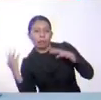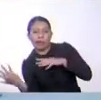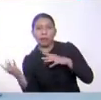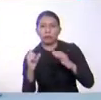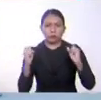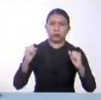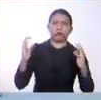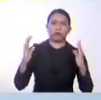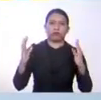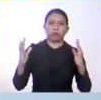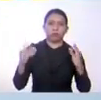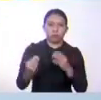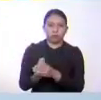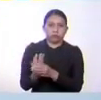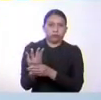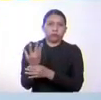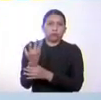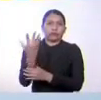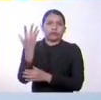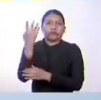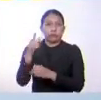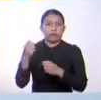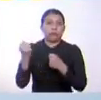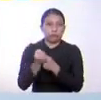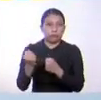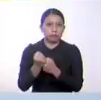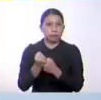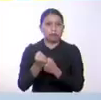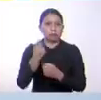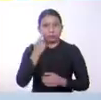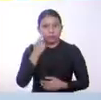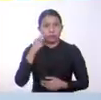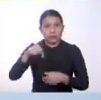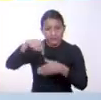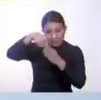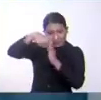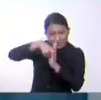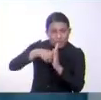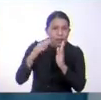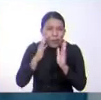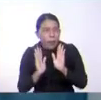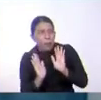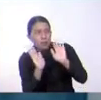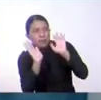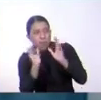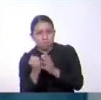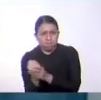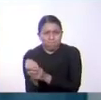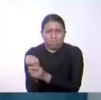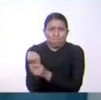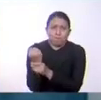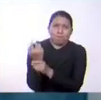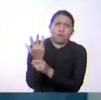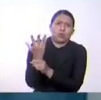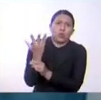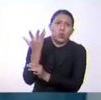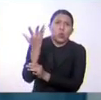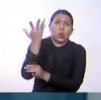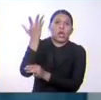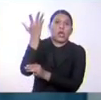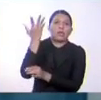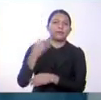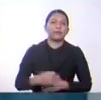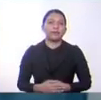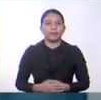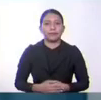decir, una célula vegetal crece empujándose por dentro. Esta vacuola es tan grande